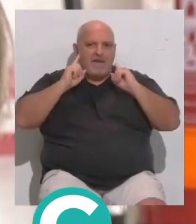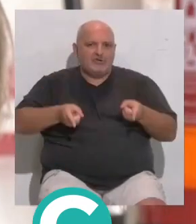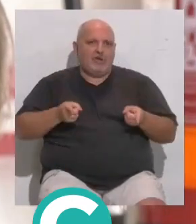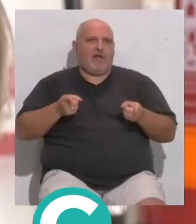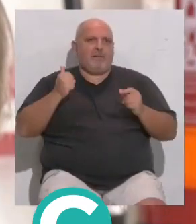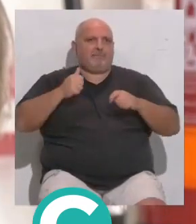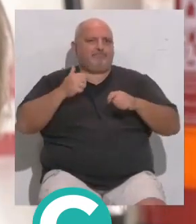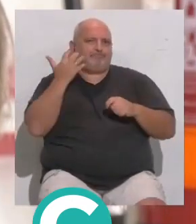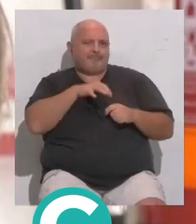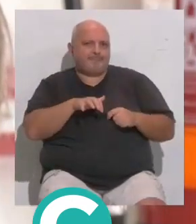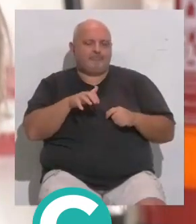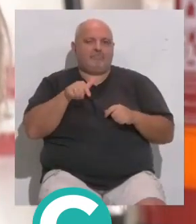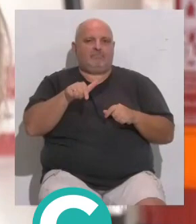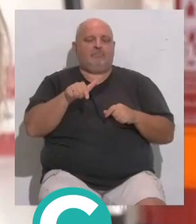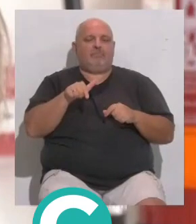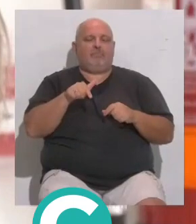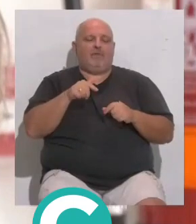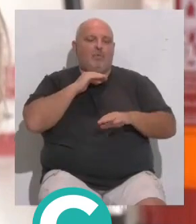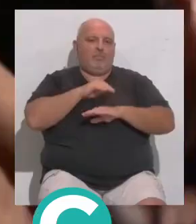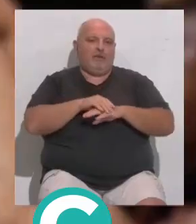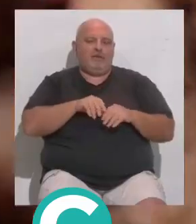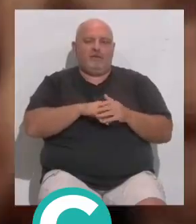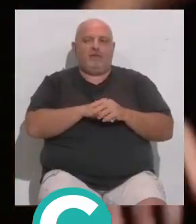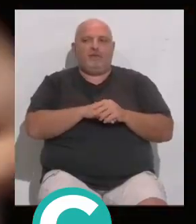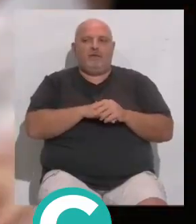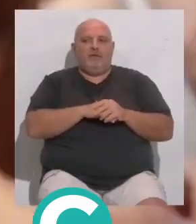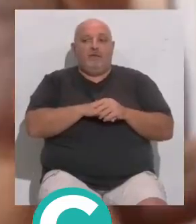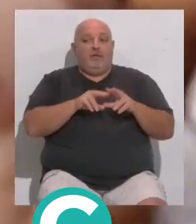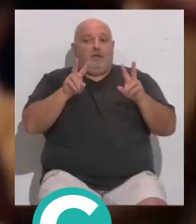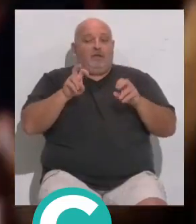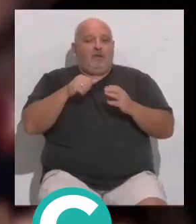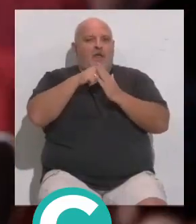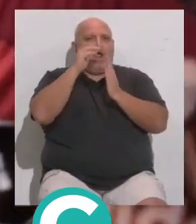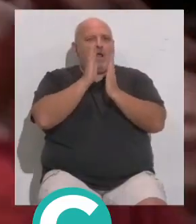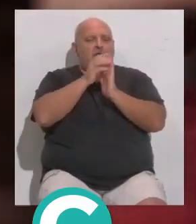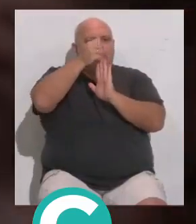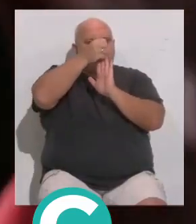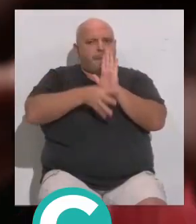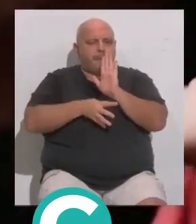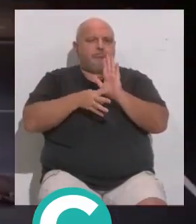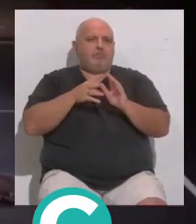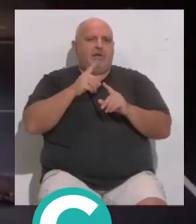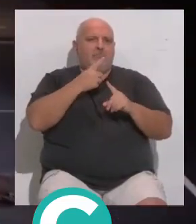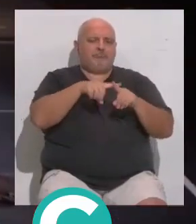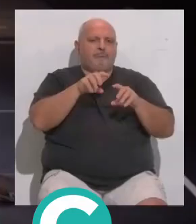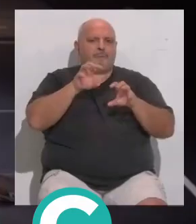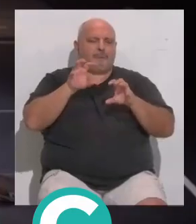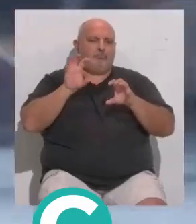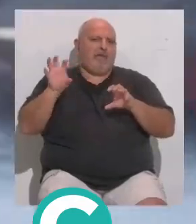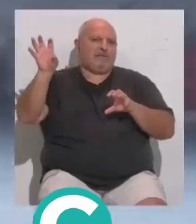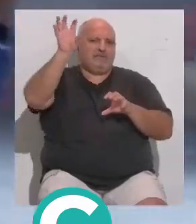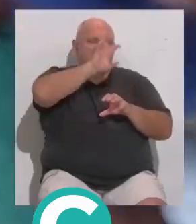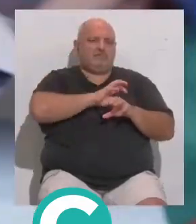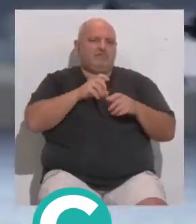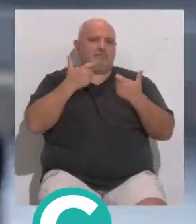más rompedoras, y creemos que se cumple, ¿no? Dentro del cartel destacan trabajos de uno y otro lado del Atlántico,